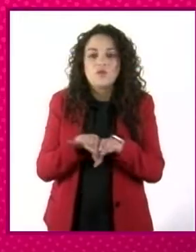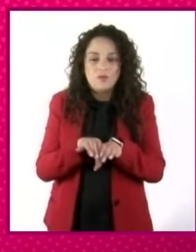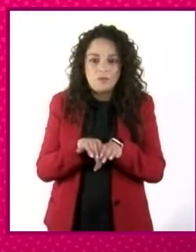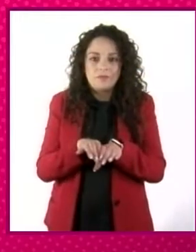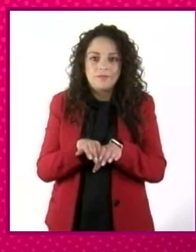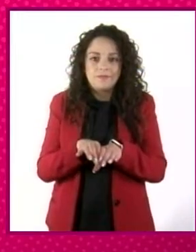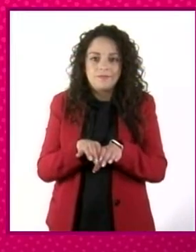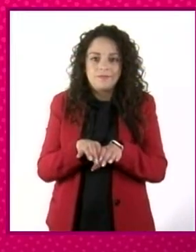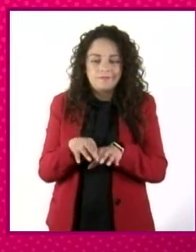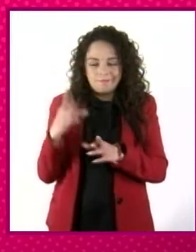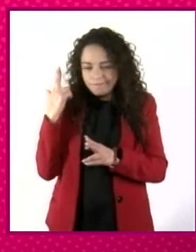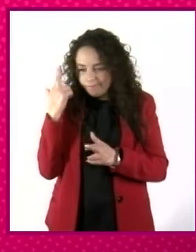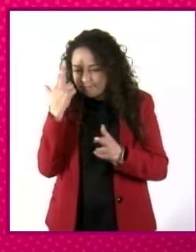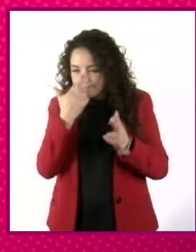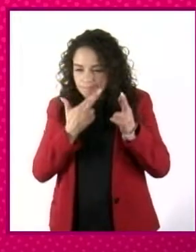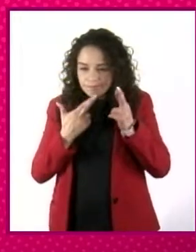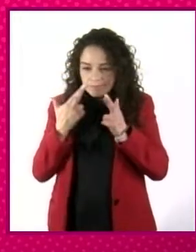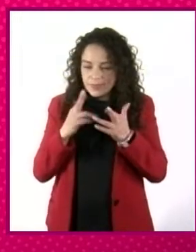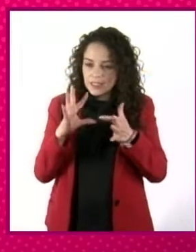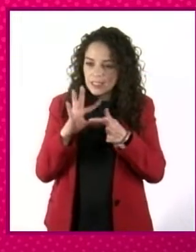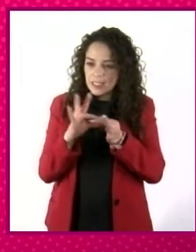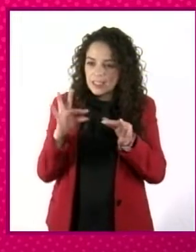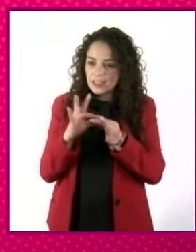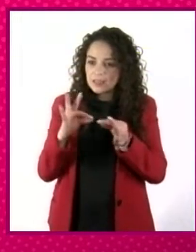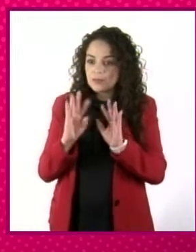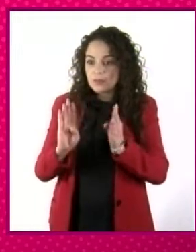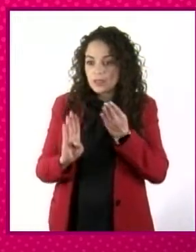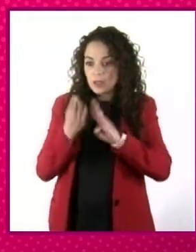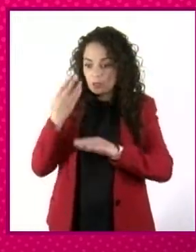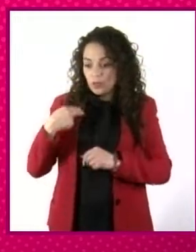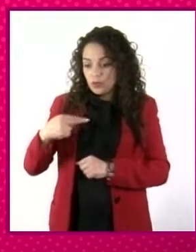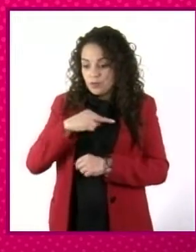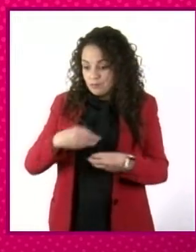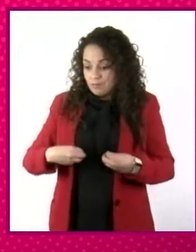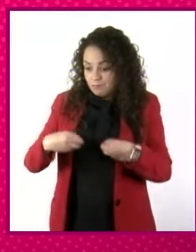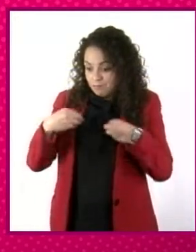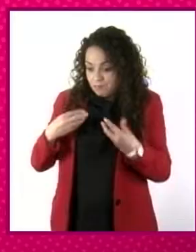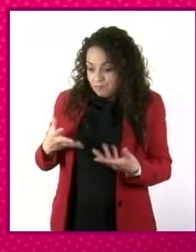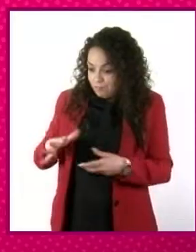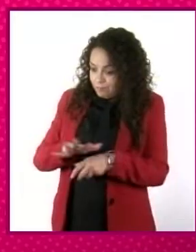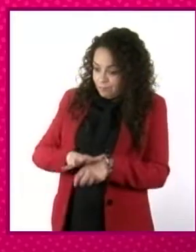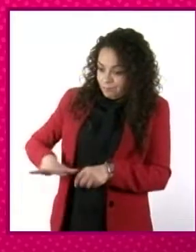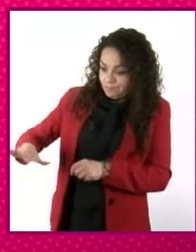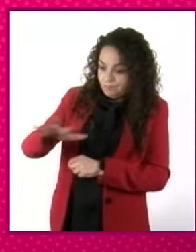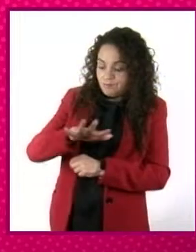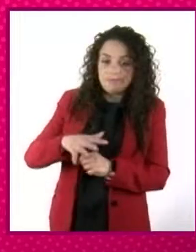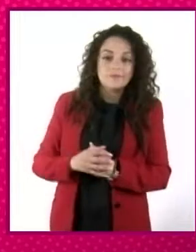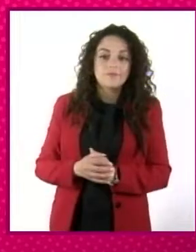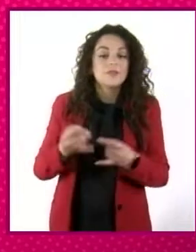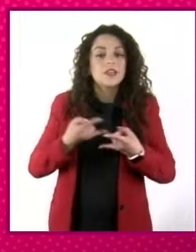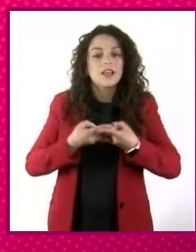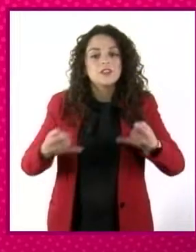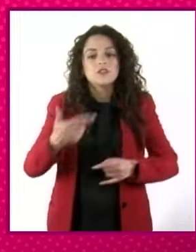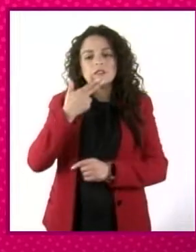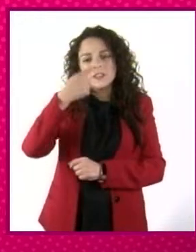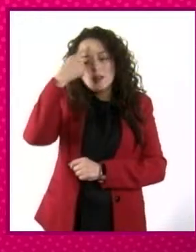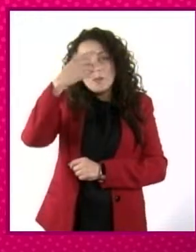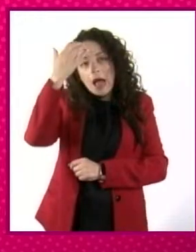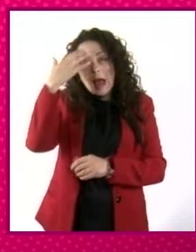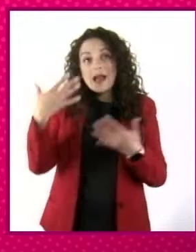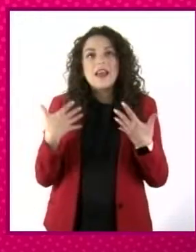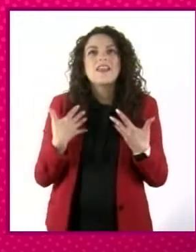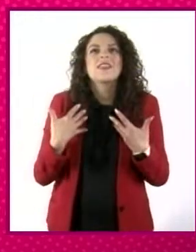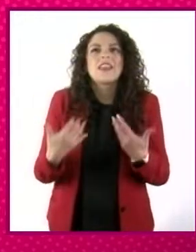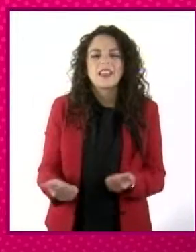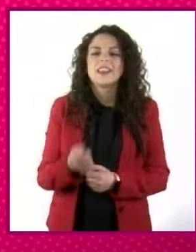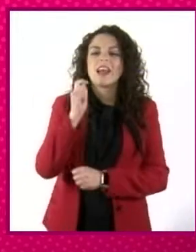para explicarnos y explicar el mundo en el que vivimos y en el que nos rodea. Y cuando hablamos de que la historia nos sirve para conocernos y para entender, hablamos de